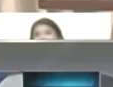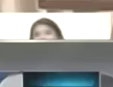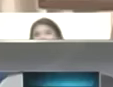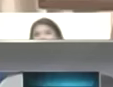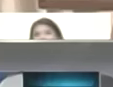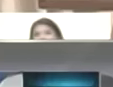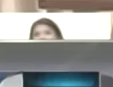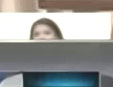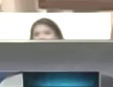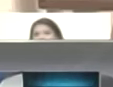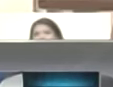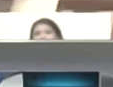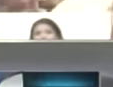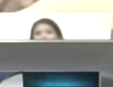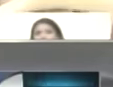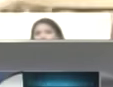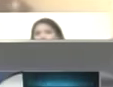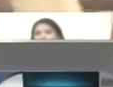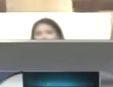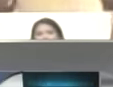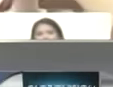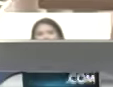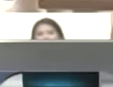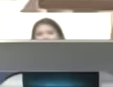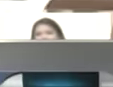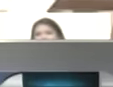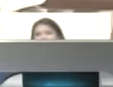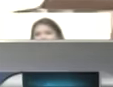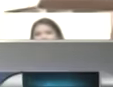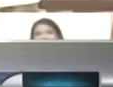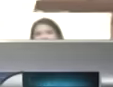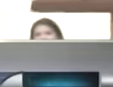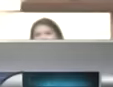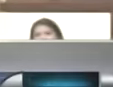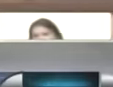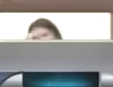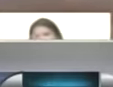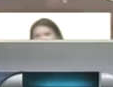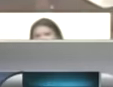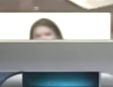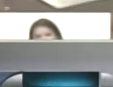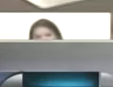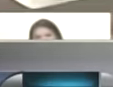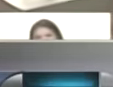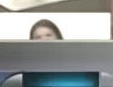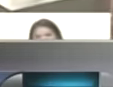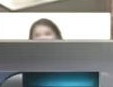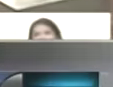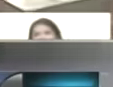unos pases y se botó todo un combustible, ¿no? Aquí, no sé si tendrán las cámaras la oportunidad de enfocar.